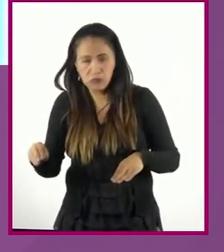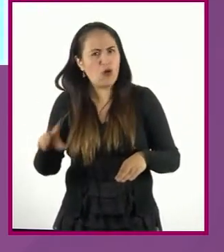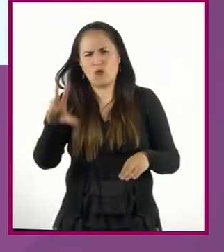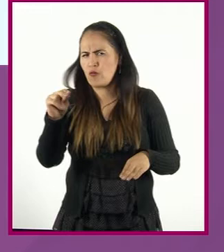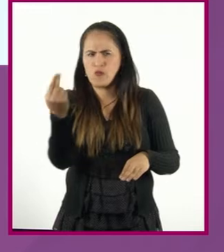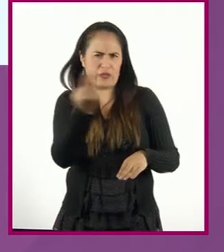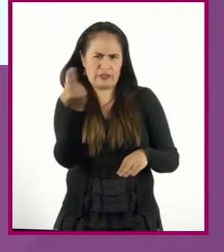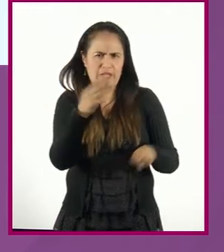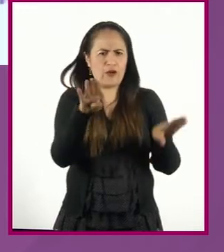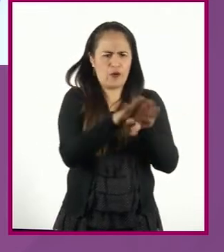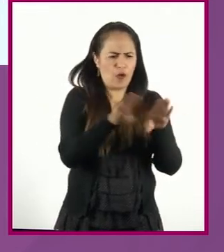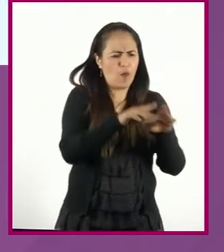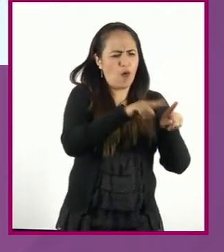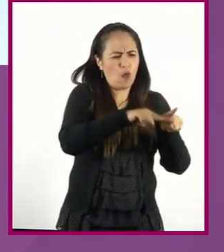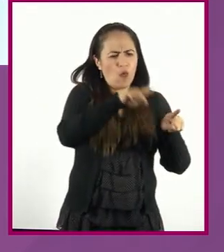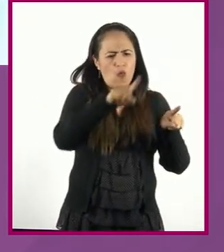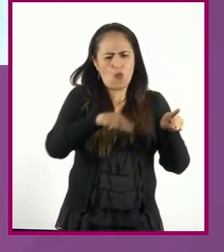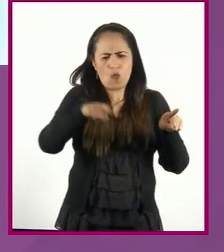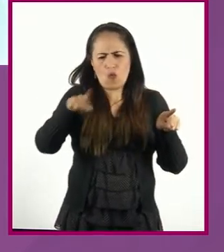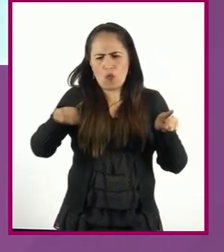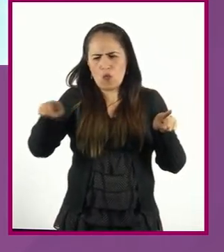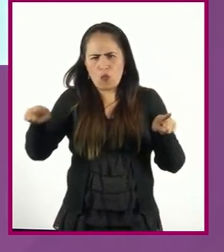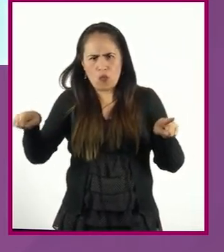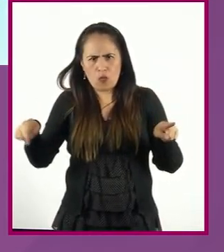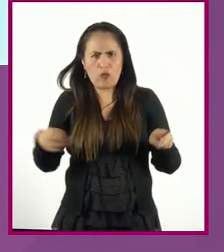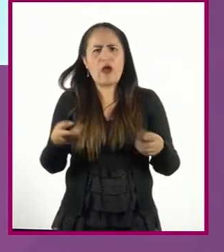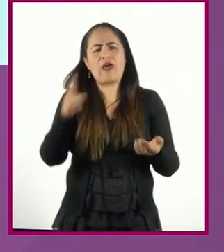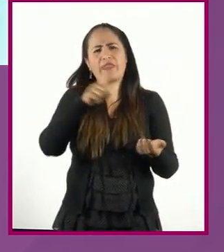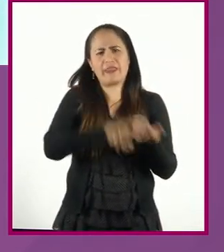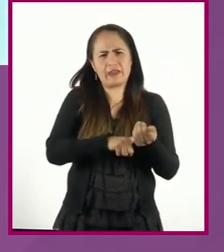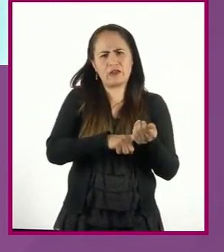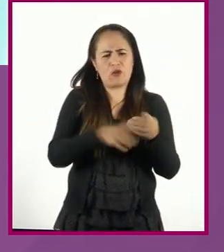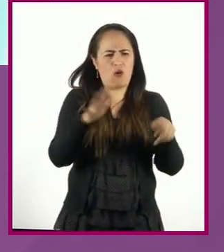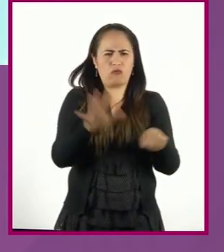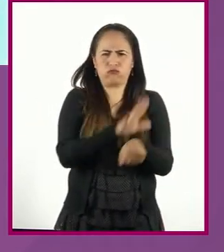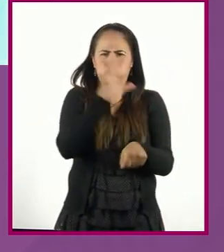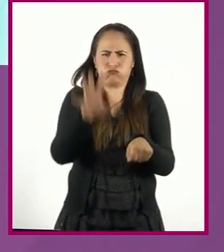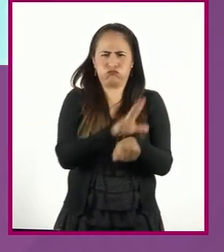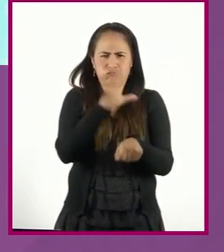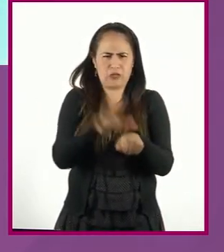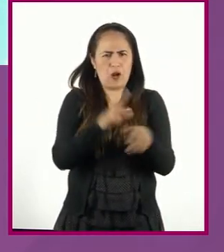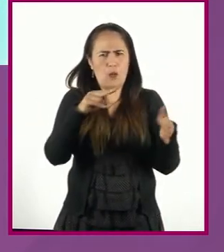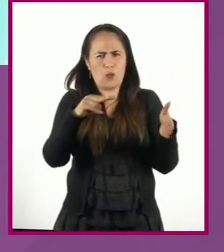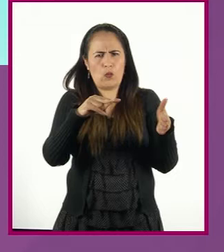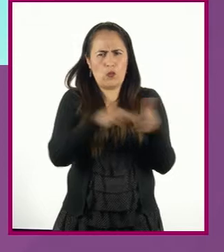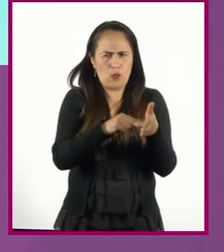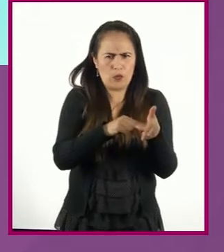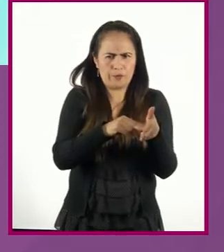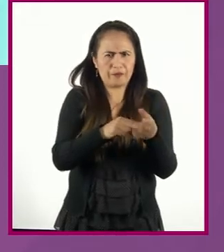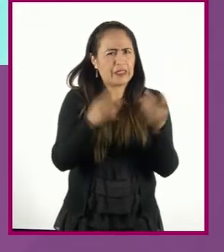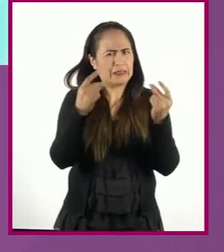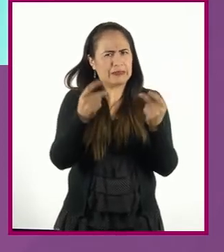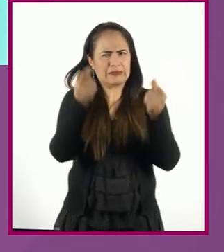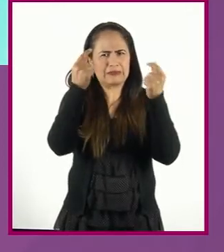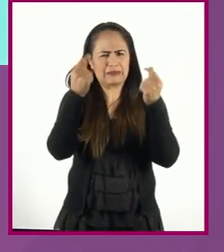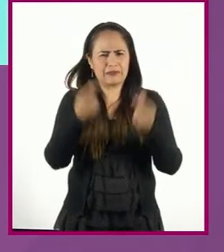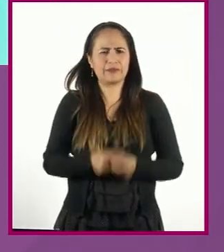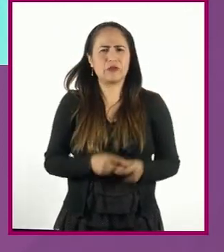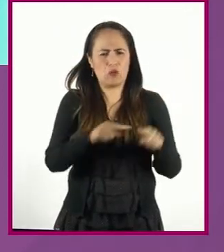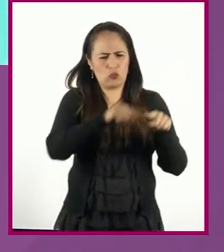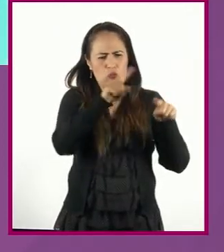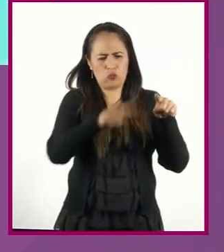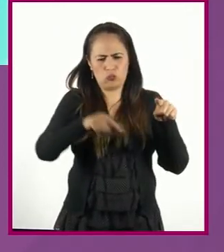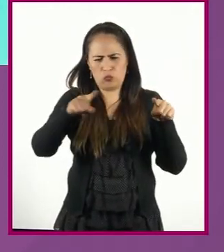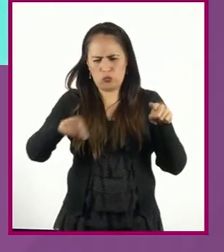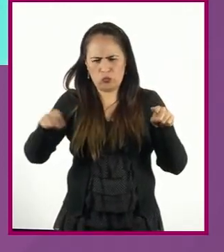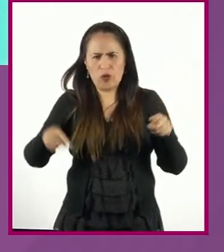ondas. Las ondas electromagnéticas están compuestas de campos eléctricos y magnéticos que oscilan rápidamente y que